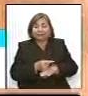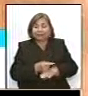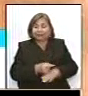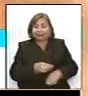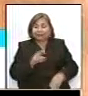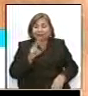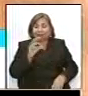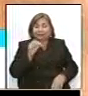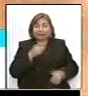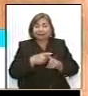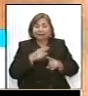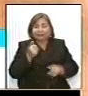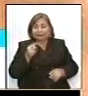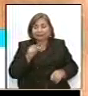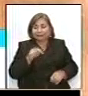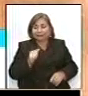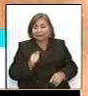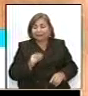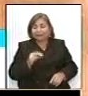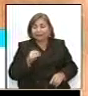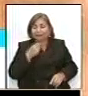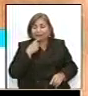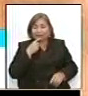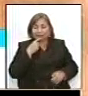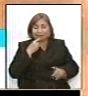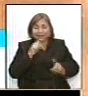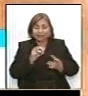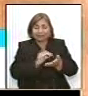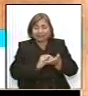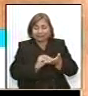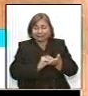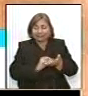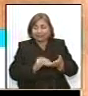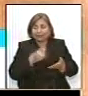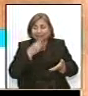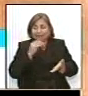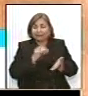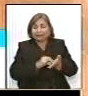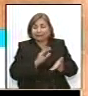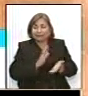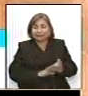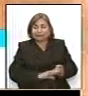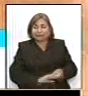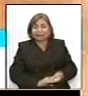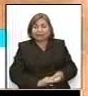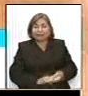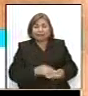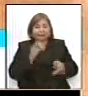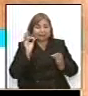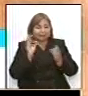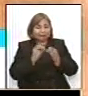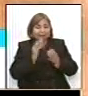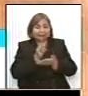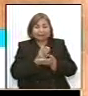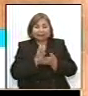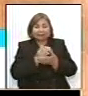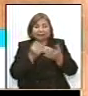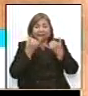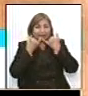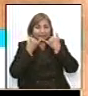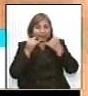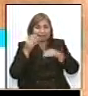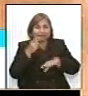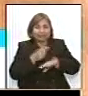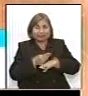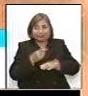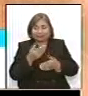Vanessa Roxana Bedoya Jiménez, quien respondió a la comisión por escrito, y cito textualmente, precisar mi participación en los informes cuestionados